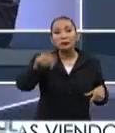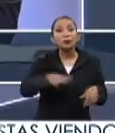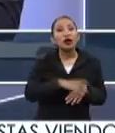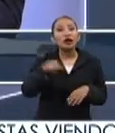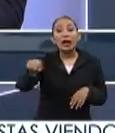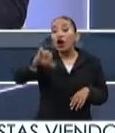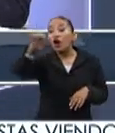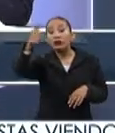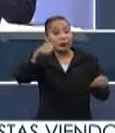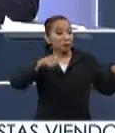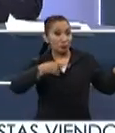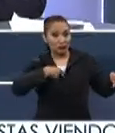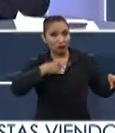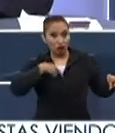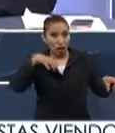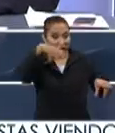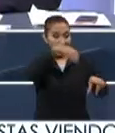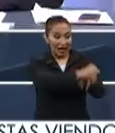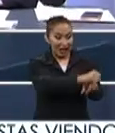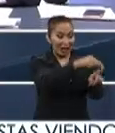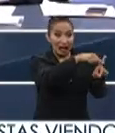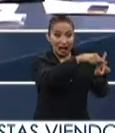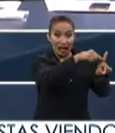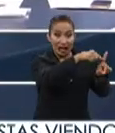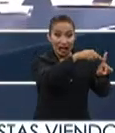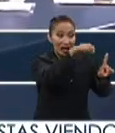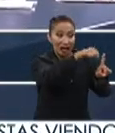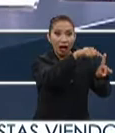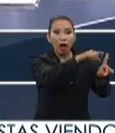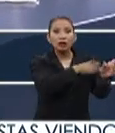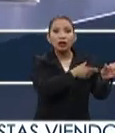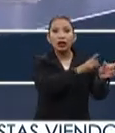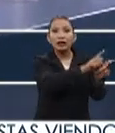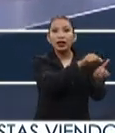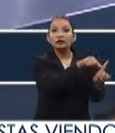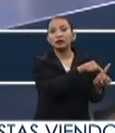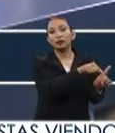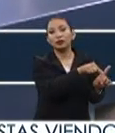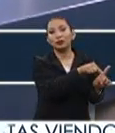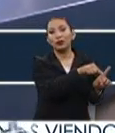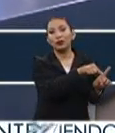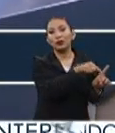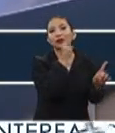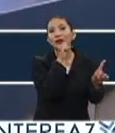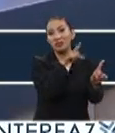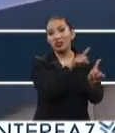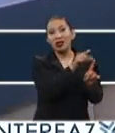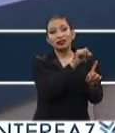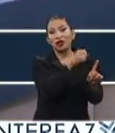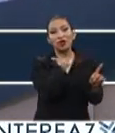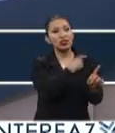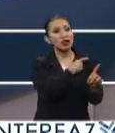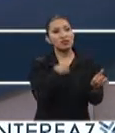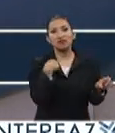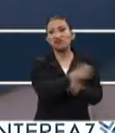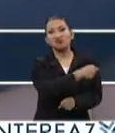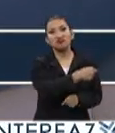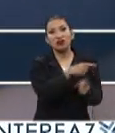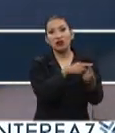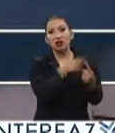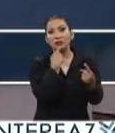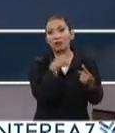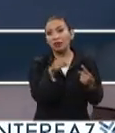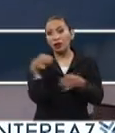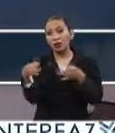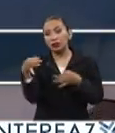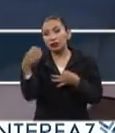porque la otra persona, aquella que está siendo detenida, tiene derechos y tiene el derecho justamente a que no se le lastime, a que haya un